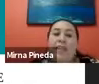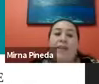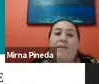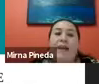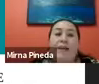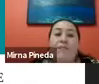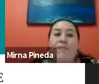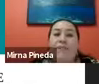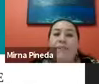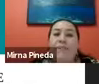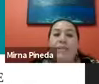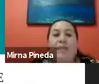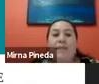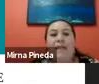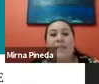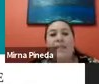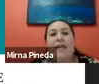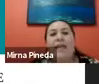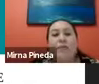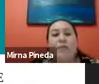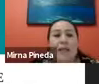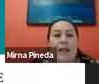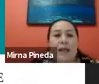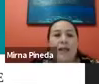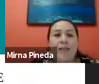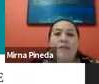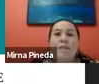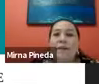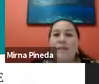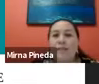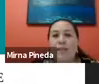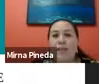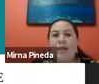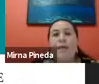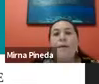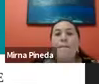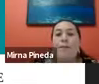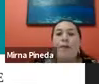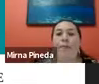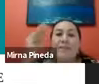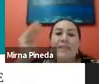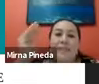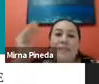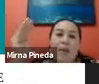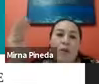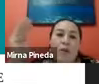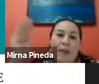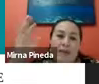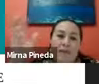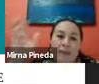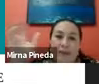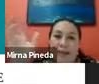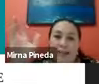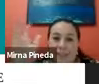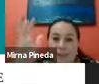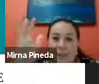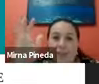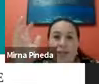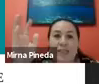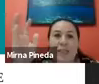logra identificar los estímulos que están más cercanos a la zona más lesionada, pero el paciente ya logra